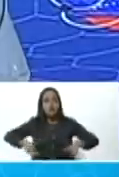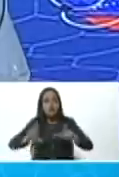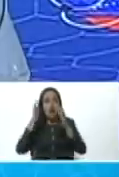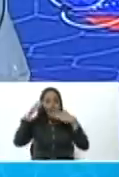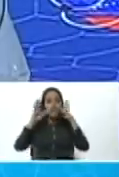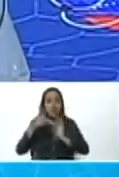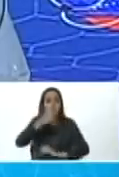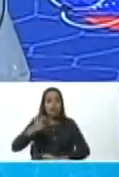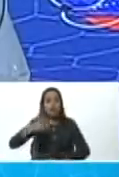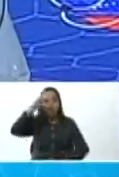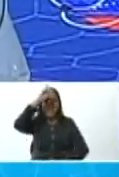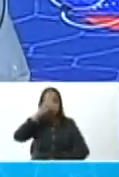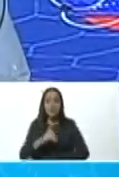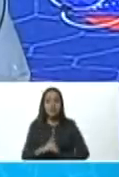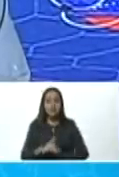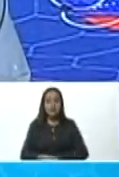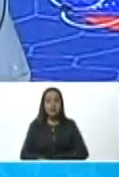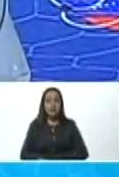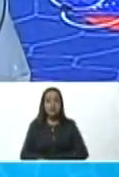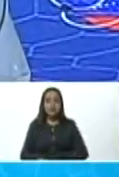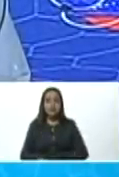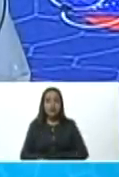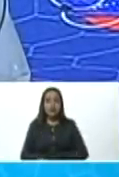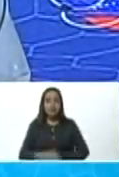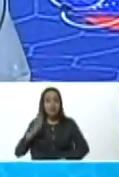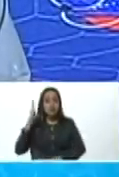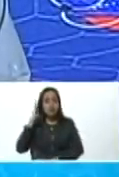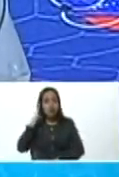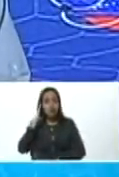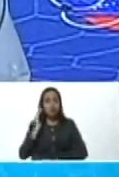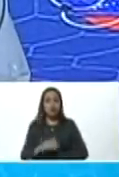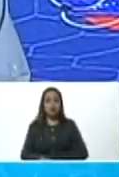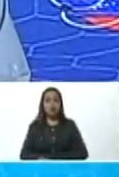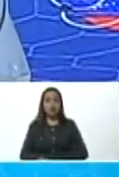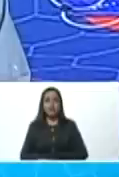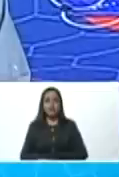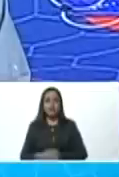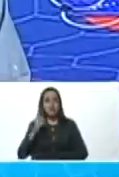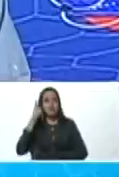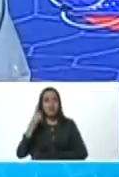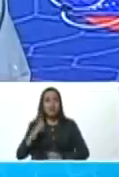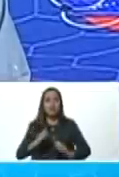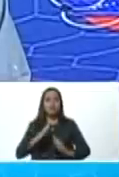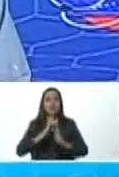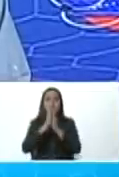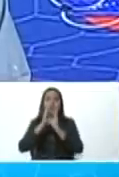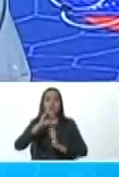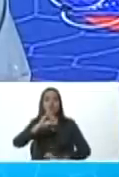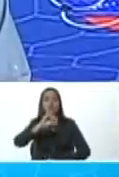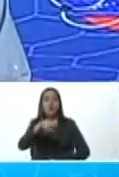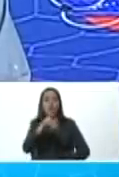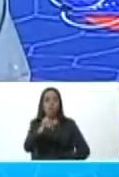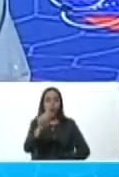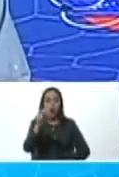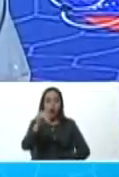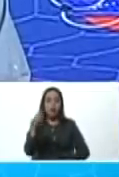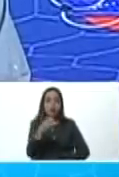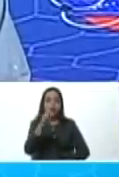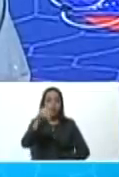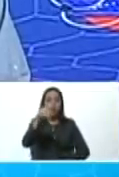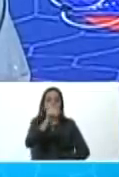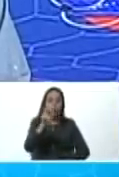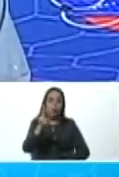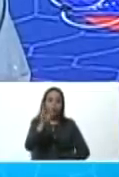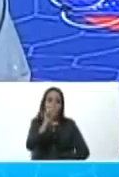con discapacidad auditiva. Allá en San Juan de los Morros, la bella San Juan de los Morros, vamos